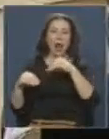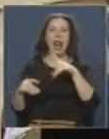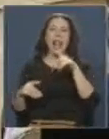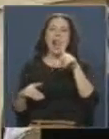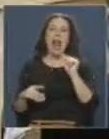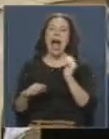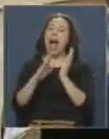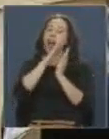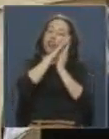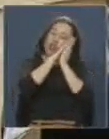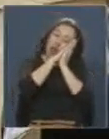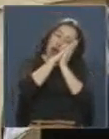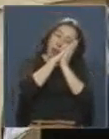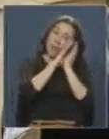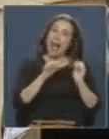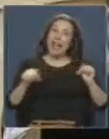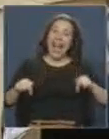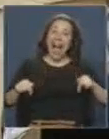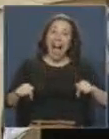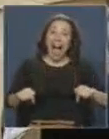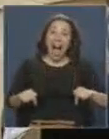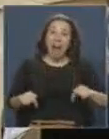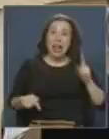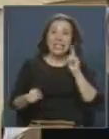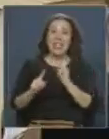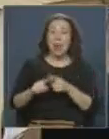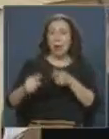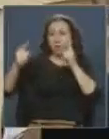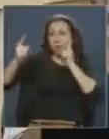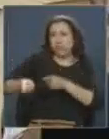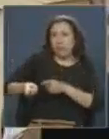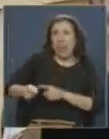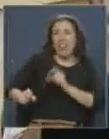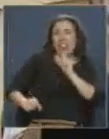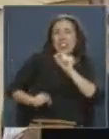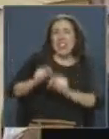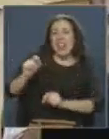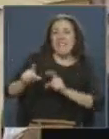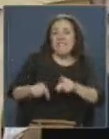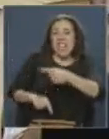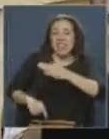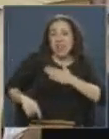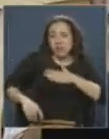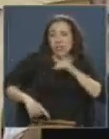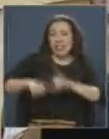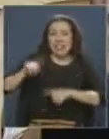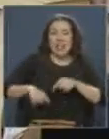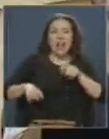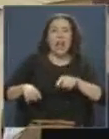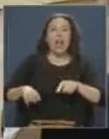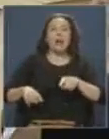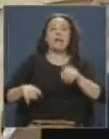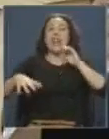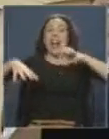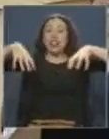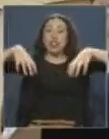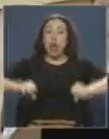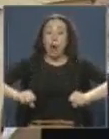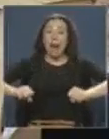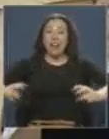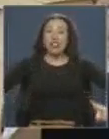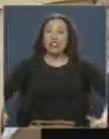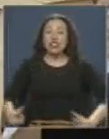se encuentra en pie de guerra defendiendo su territorio con comuneros tomándose una torre allá, en la punta del cerro, dirán algunos, en la